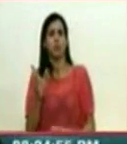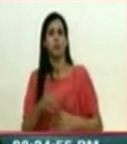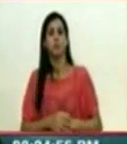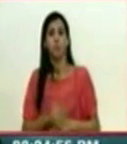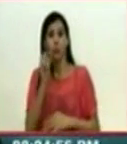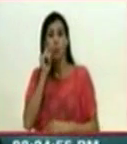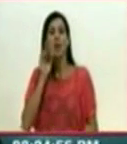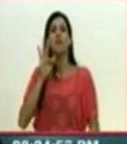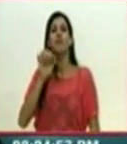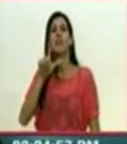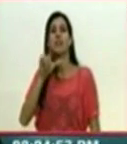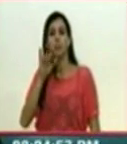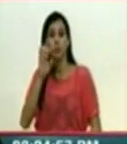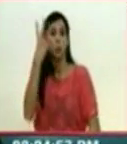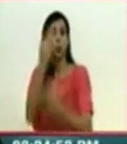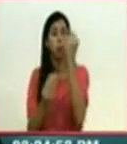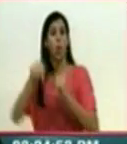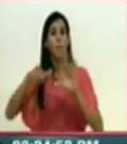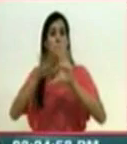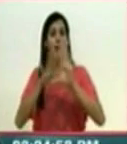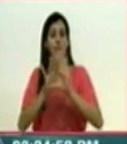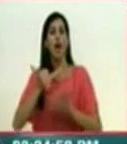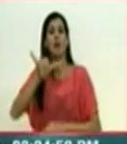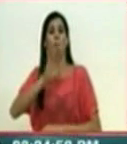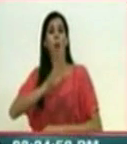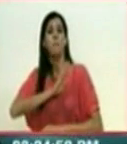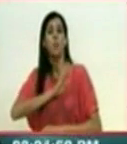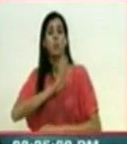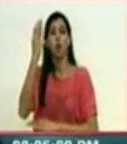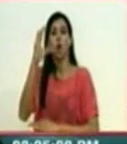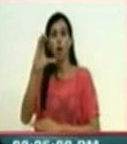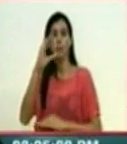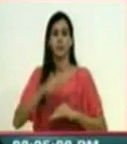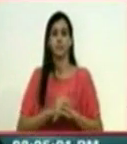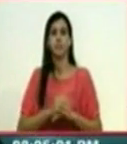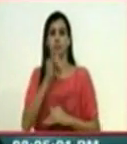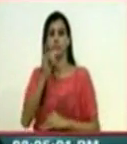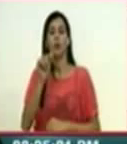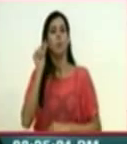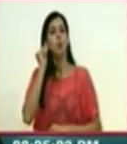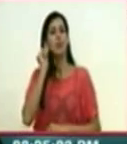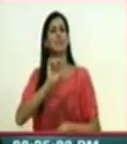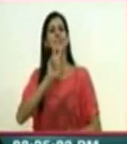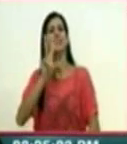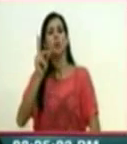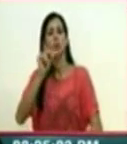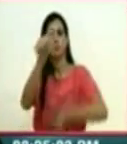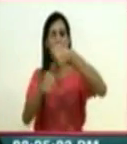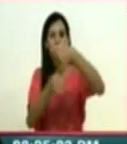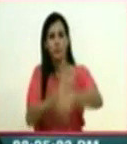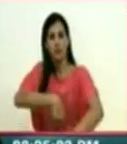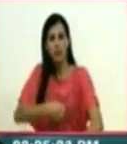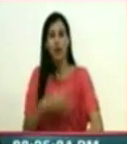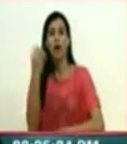Felipe González huyó este martes de Venezuela en un avión de la flota presidencial de Colombia. Así lo denunció la segunda vicepresidenta de la Asamblea Nacional,